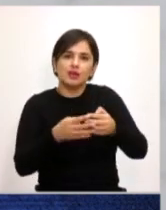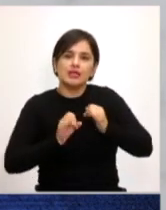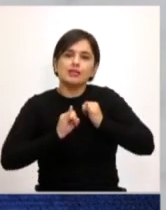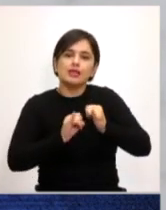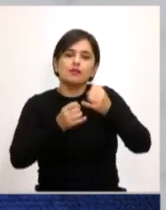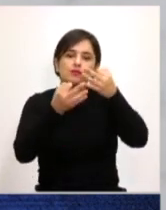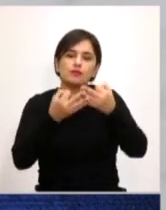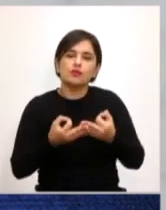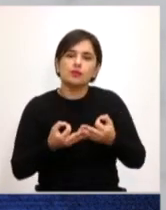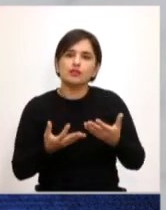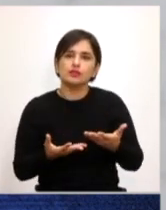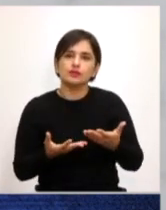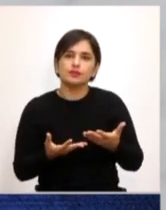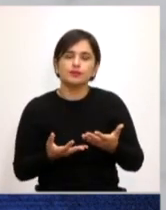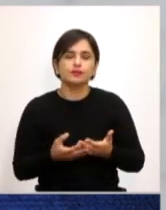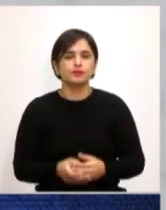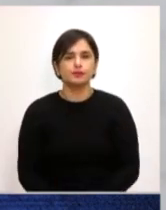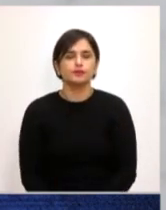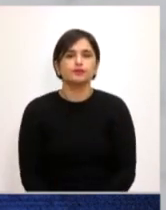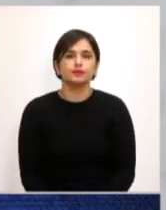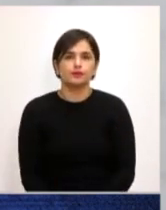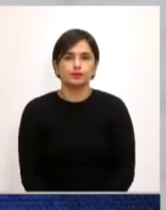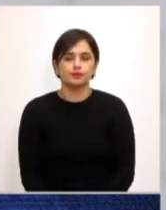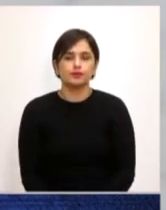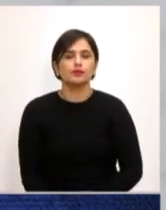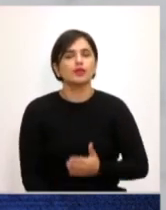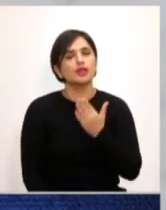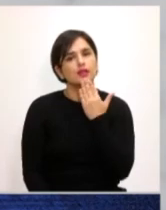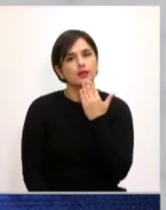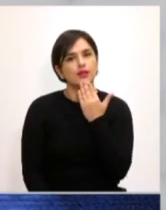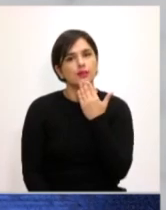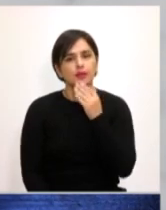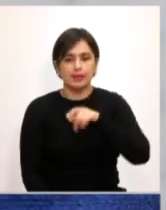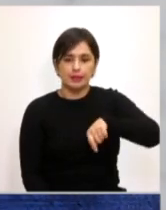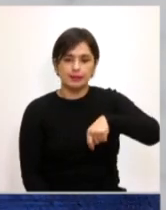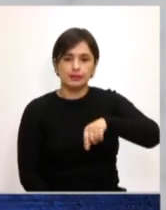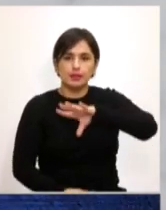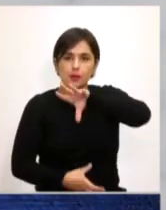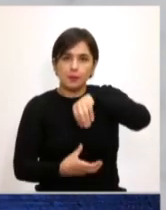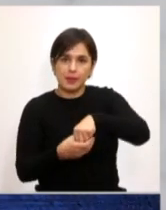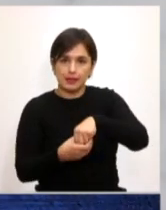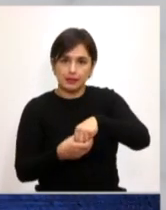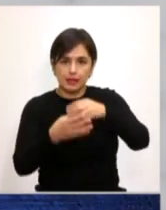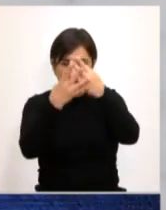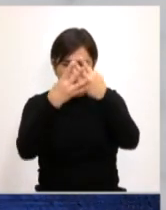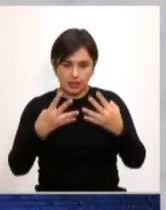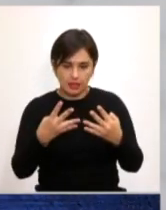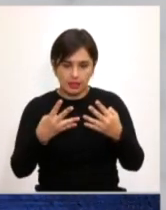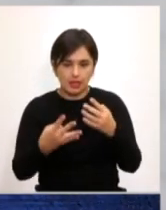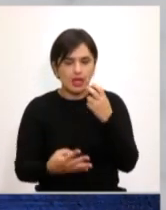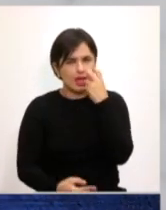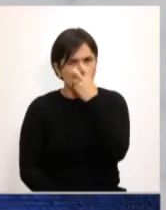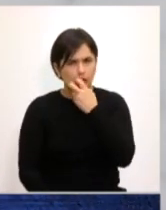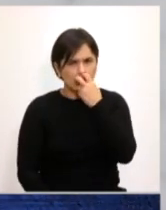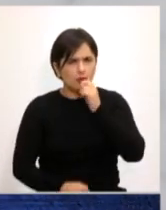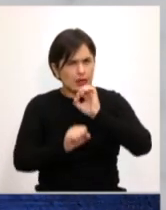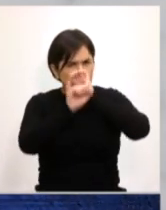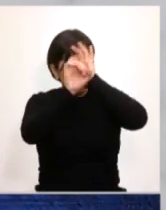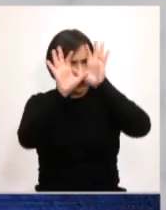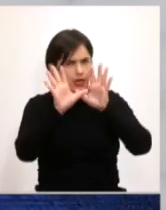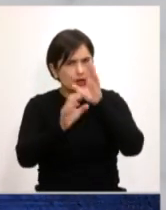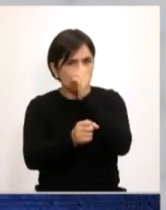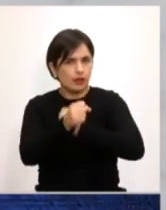cuentas. En ese sentido, también el Senado forma parte de la Red de Lenguaje Claro desde el